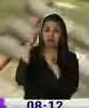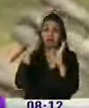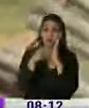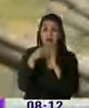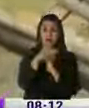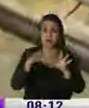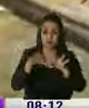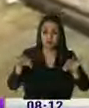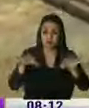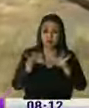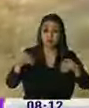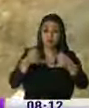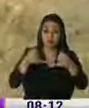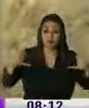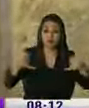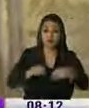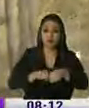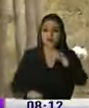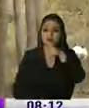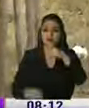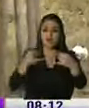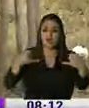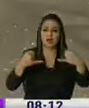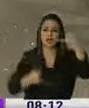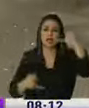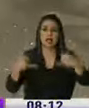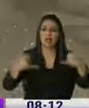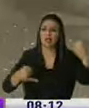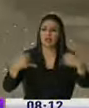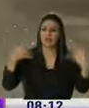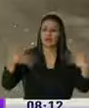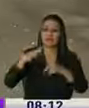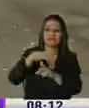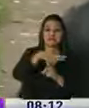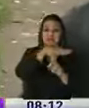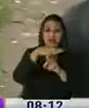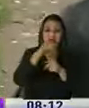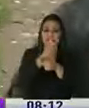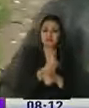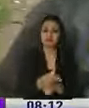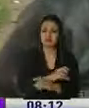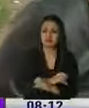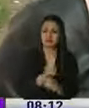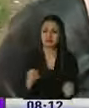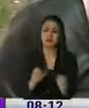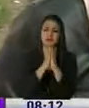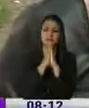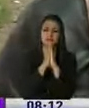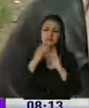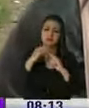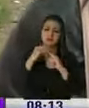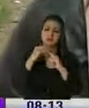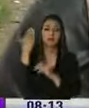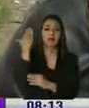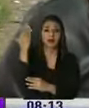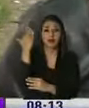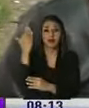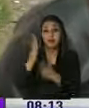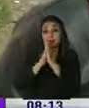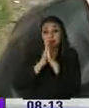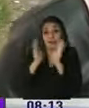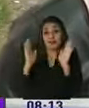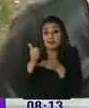las sogas desgastadas y los alambres sueltos. En conclusión, un parque descuidado. Quiero que de manera especial, señor alcalde, creo que es al que tenemos que